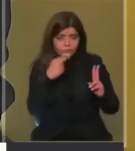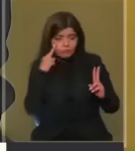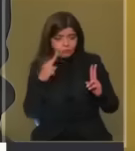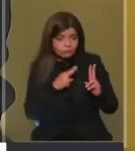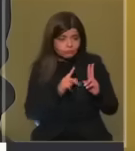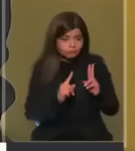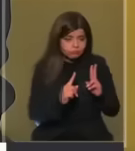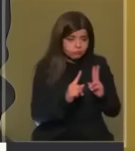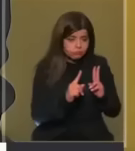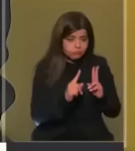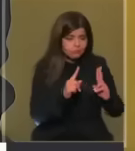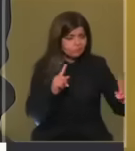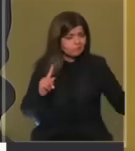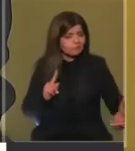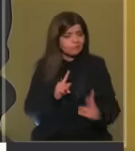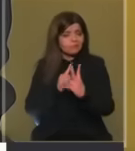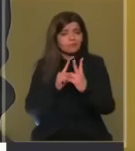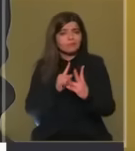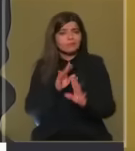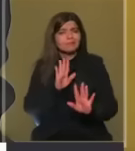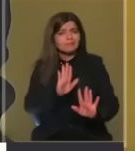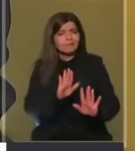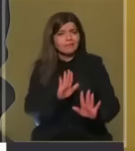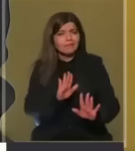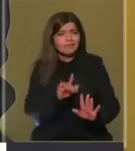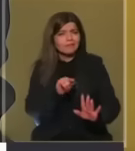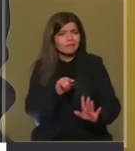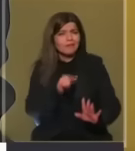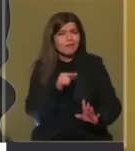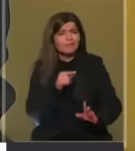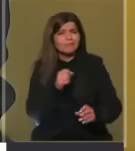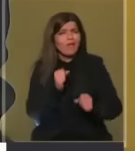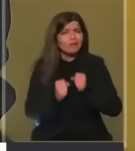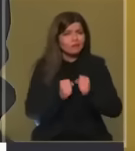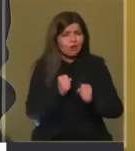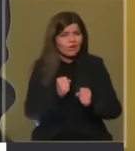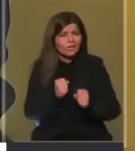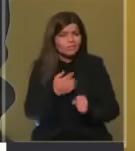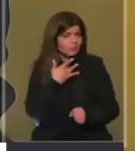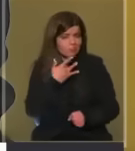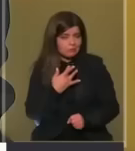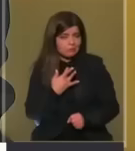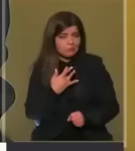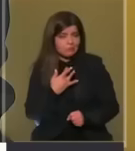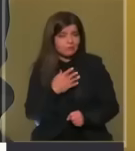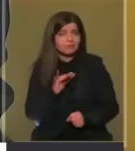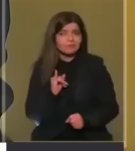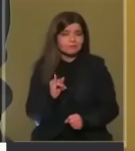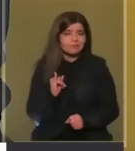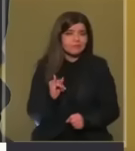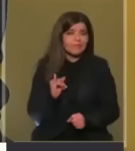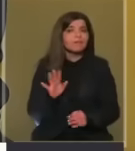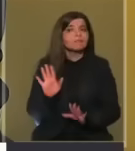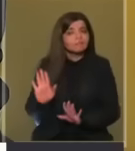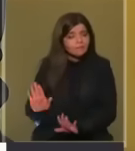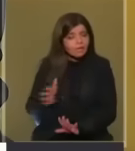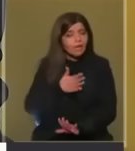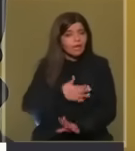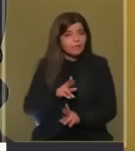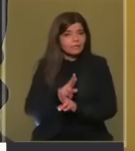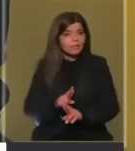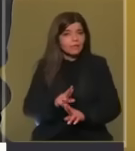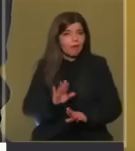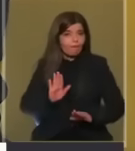Y ahí Tony mira y dice, yo le digo, Tony, va, este tipo viene corriendo. Y me dice, sí, tranquilo. Y